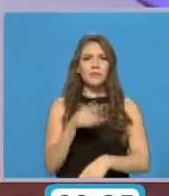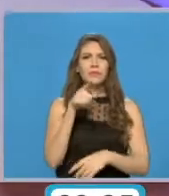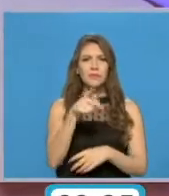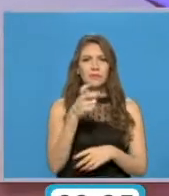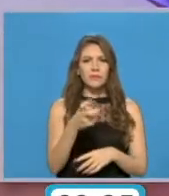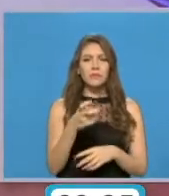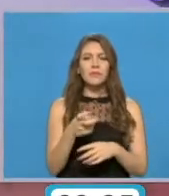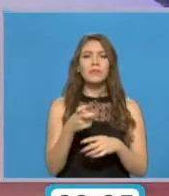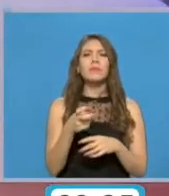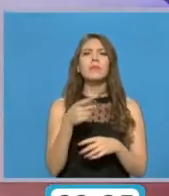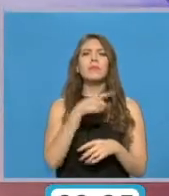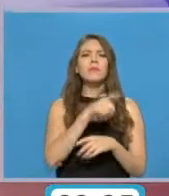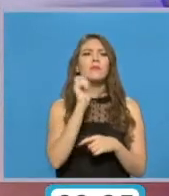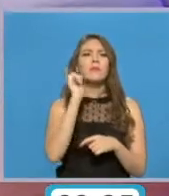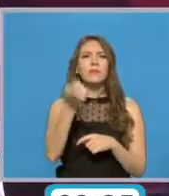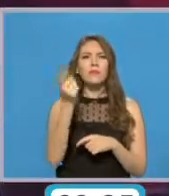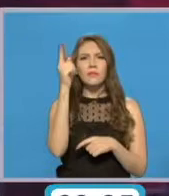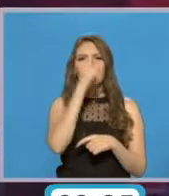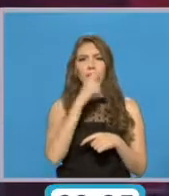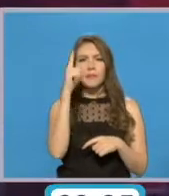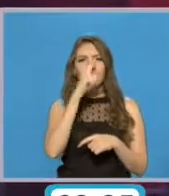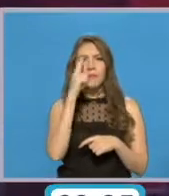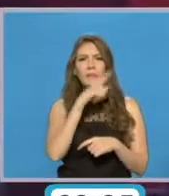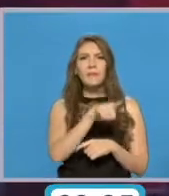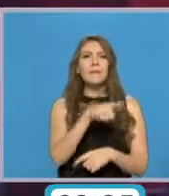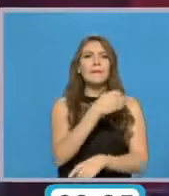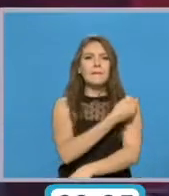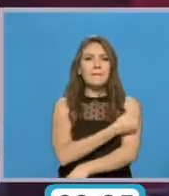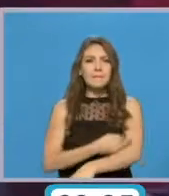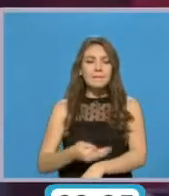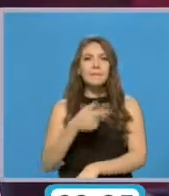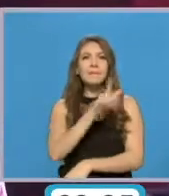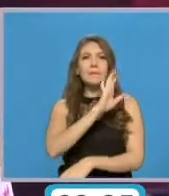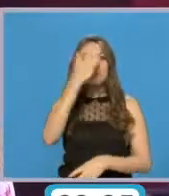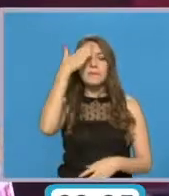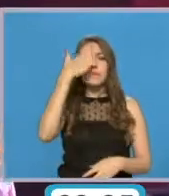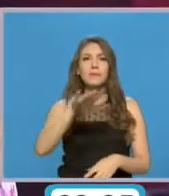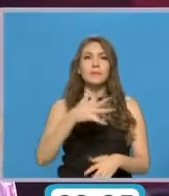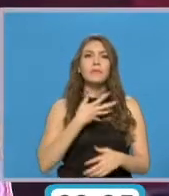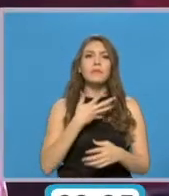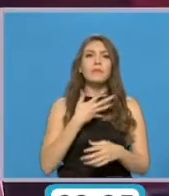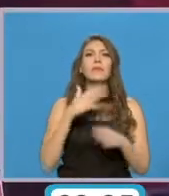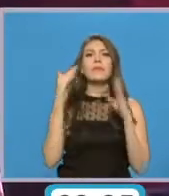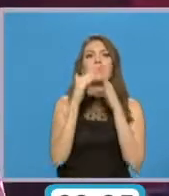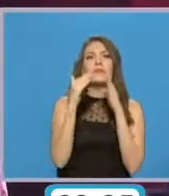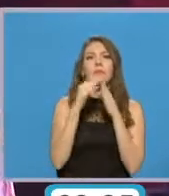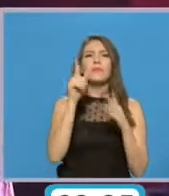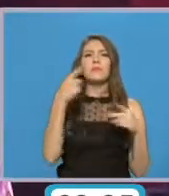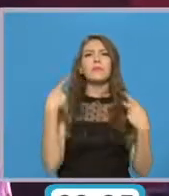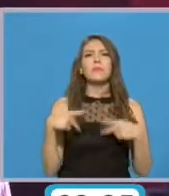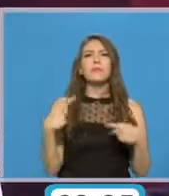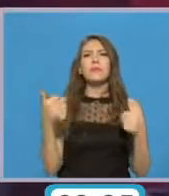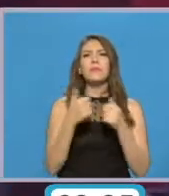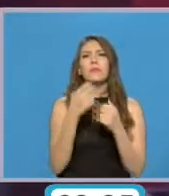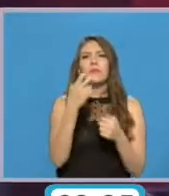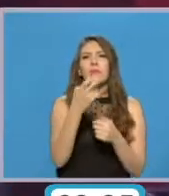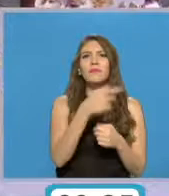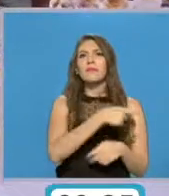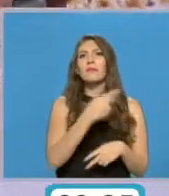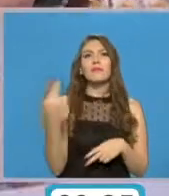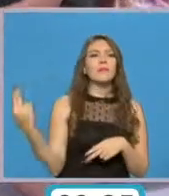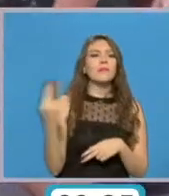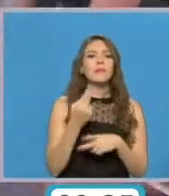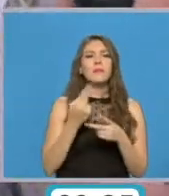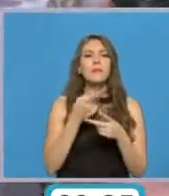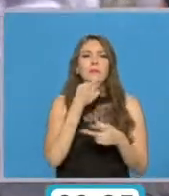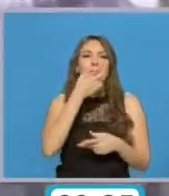hemos tocado hoy. ¿Qué recomendación le das tú entonces a la familia que sabe que tienen en casa a una persona con esta necesidad de salir del closet? Pues yo diría